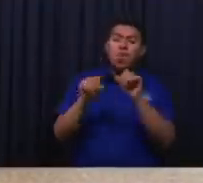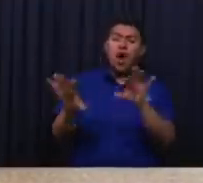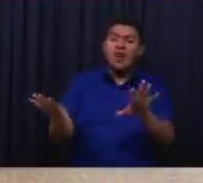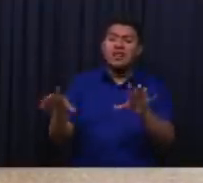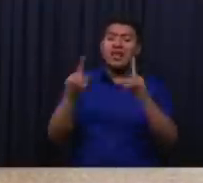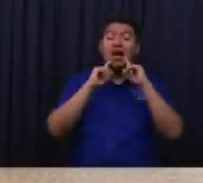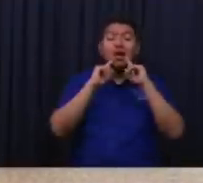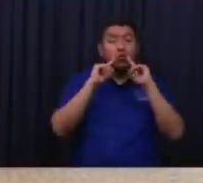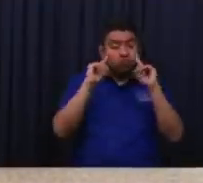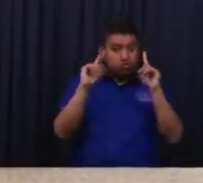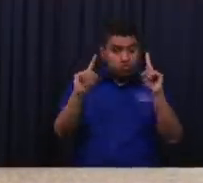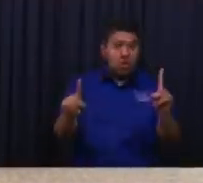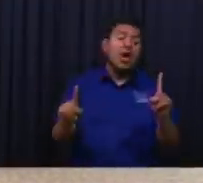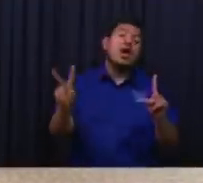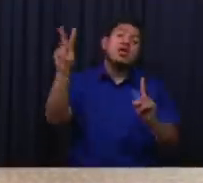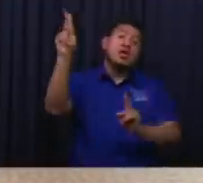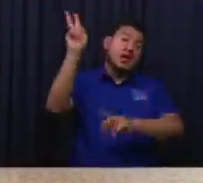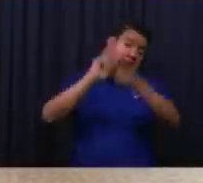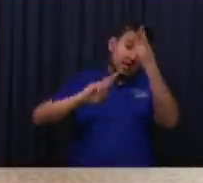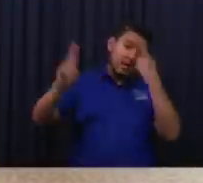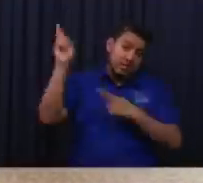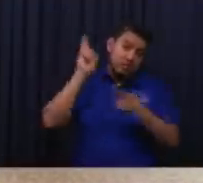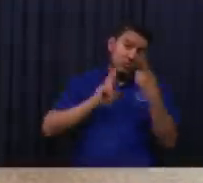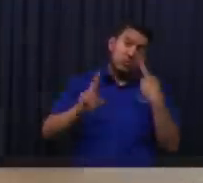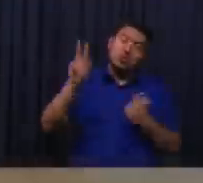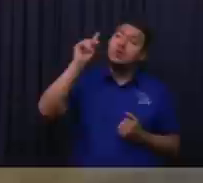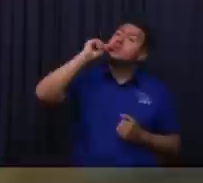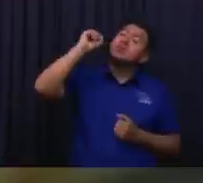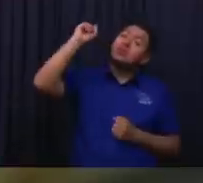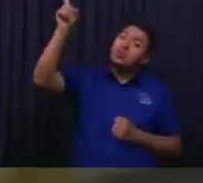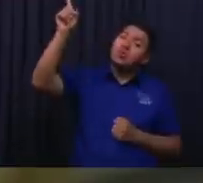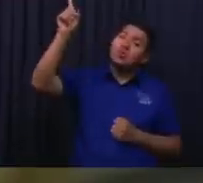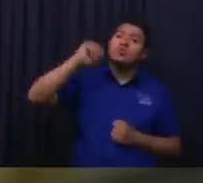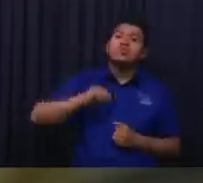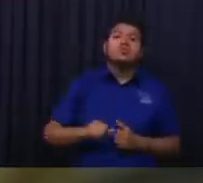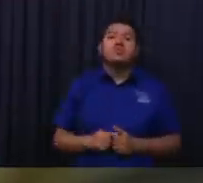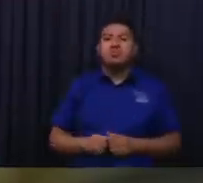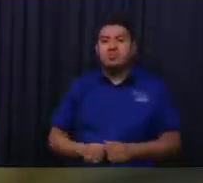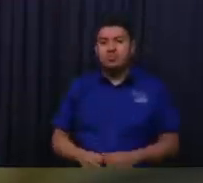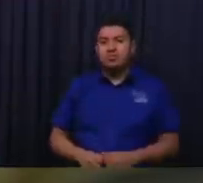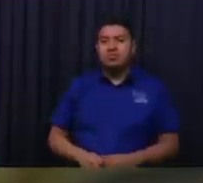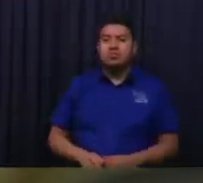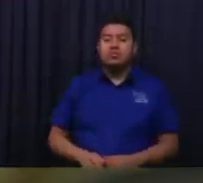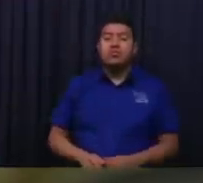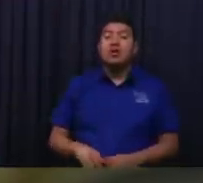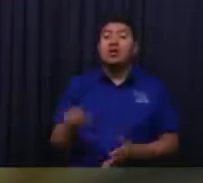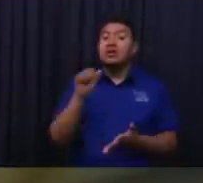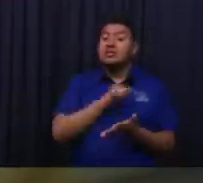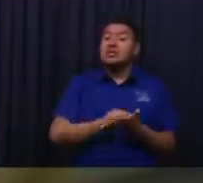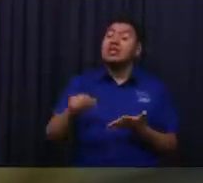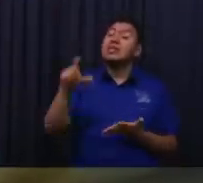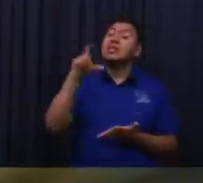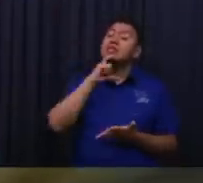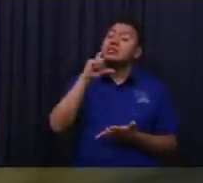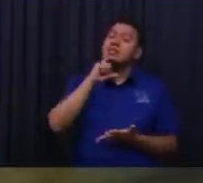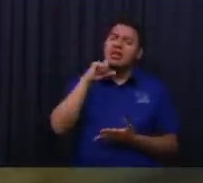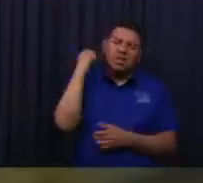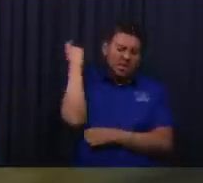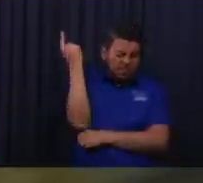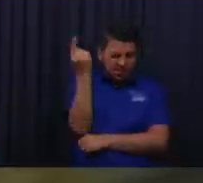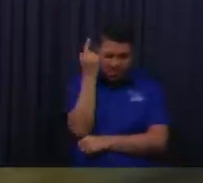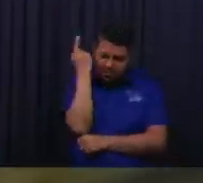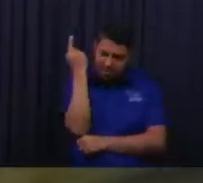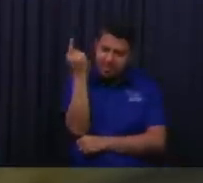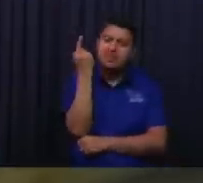estamos anunciando el retorno del Señor. Entonces está la Santa Cena, para mí es tan